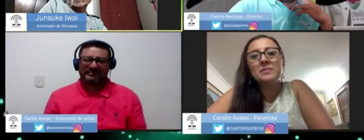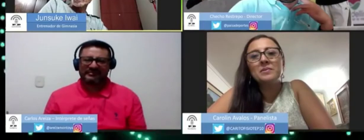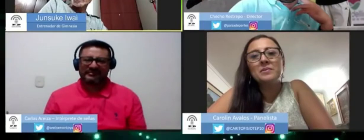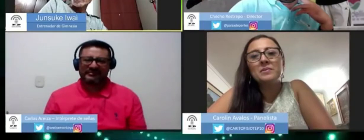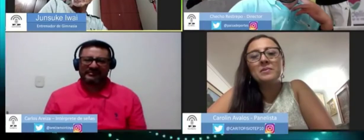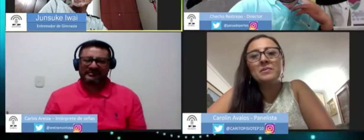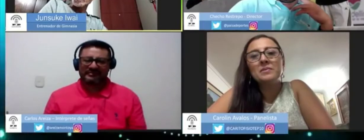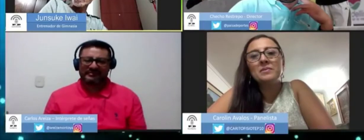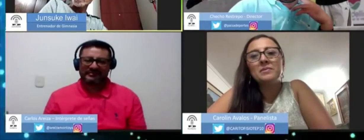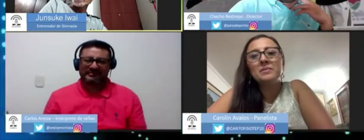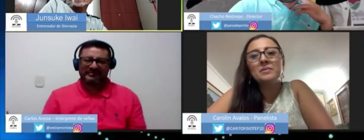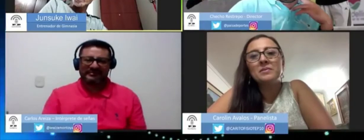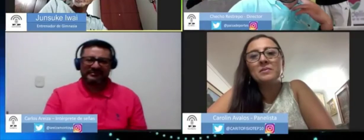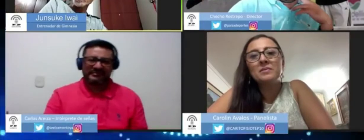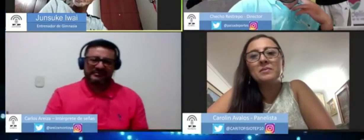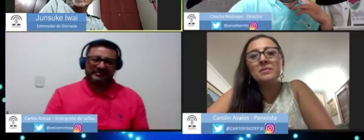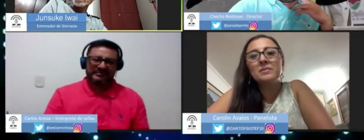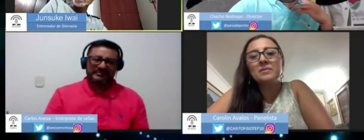el que